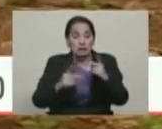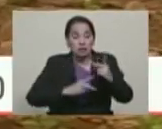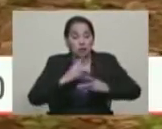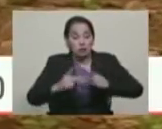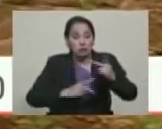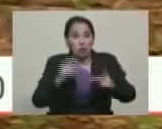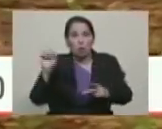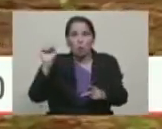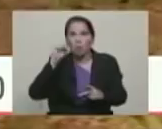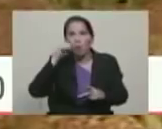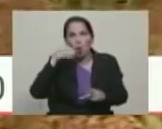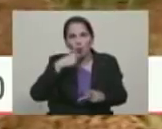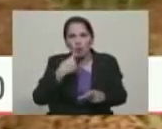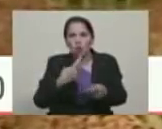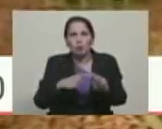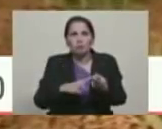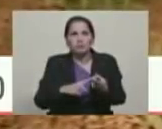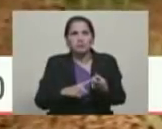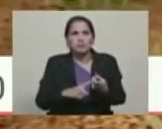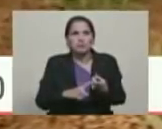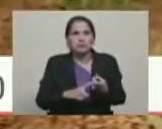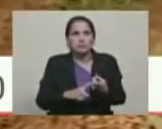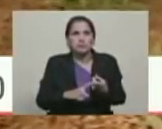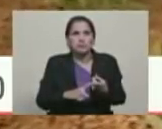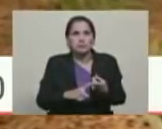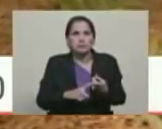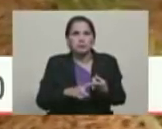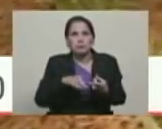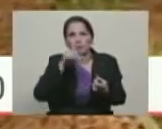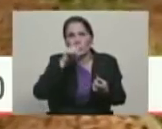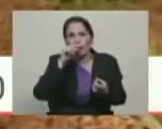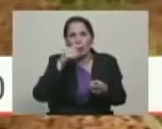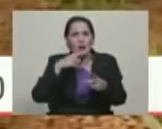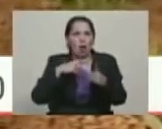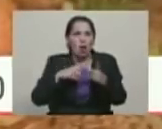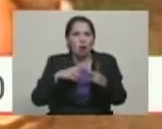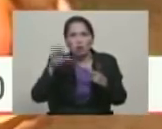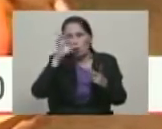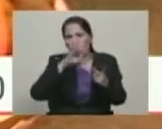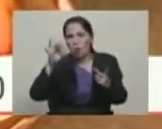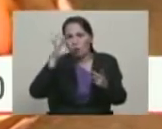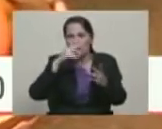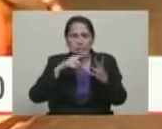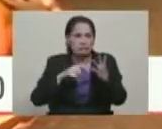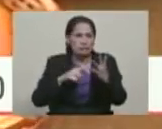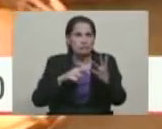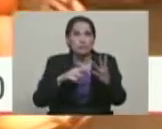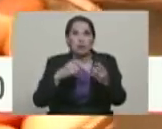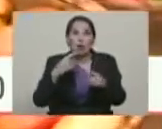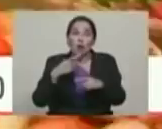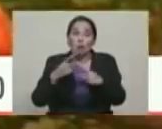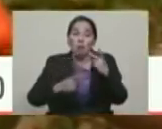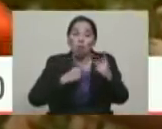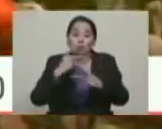de pollos, presidente, la producción de ovinos y caprinos. Y prontamente, si Dios quiere, vamos a tener la producción